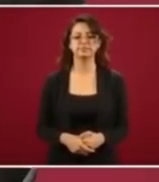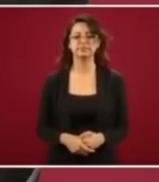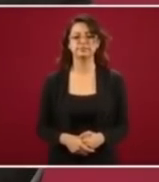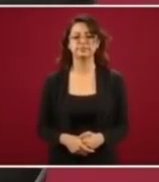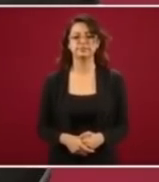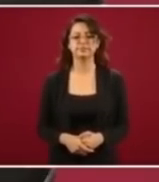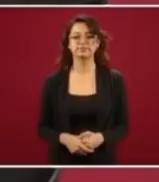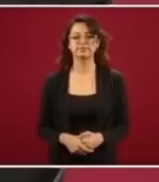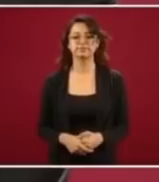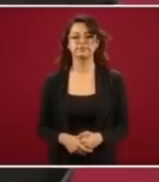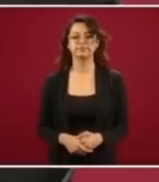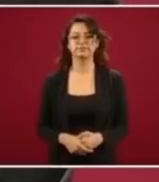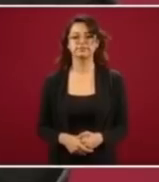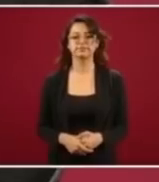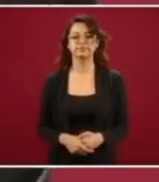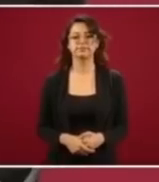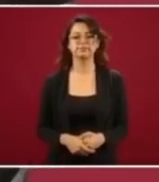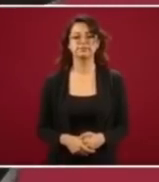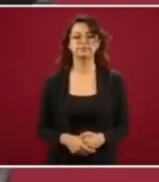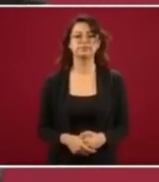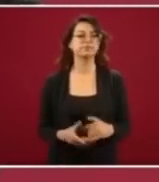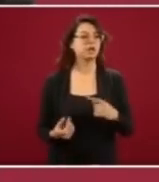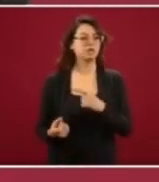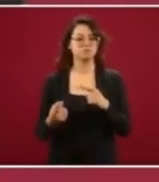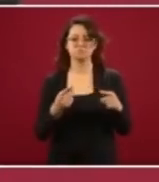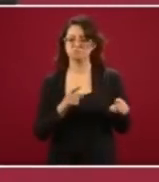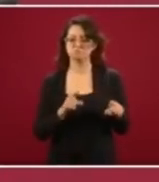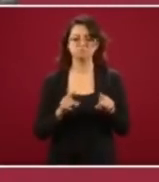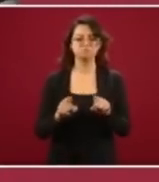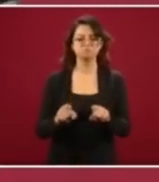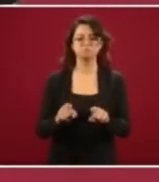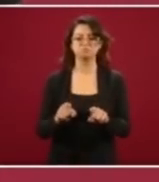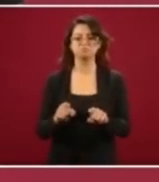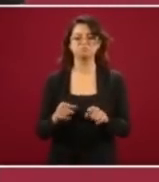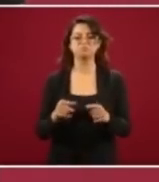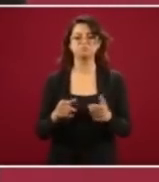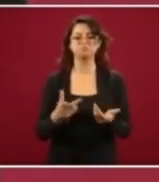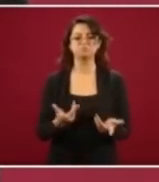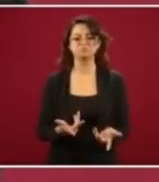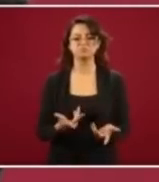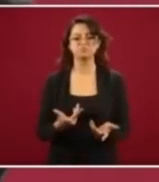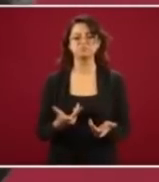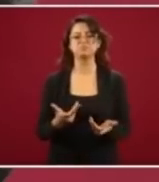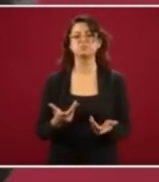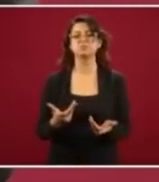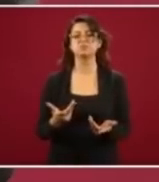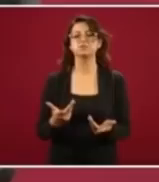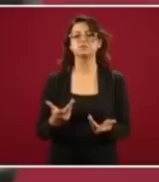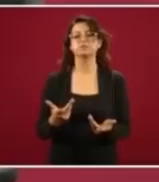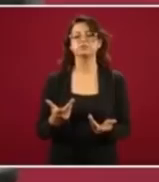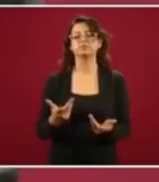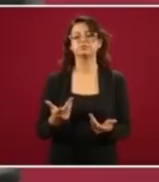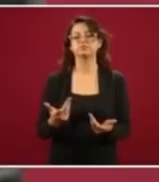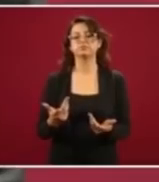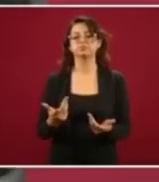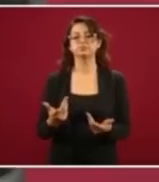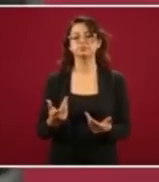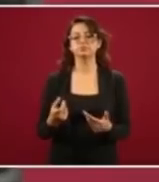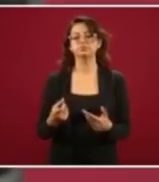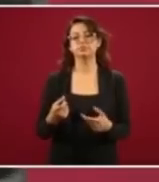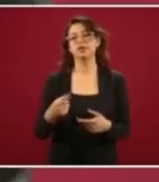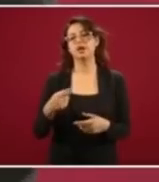desde un día antes se había detenido mediante